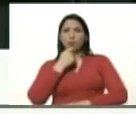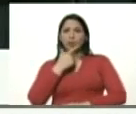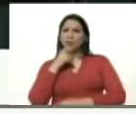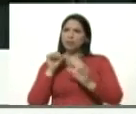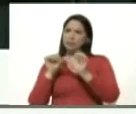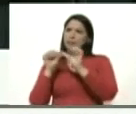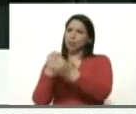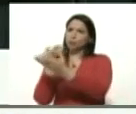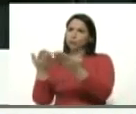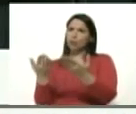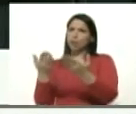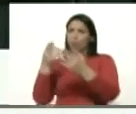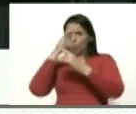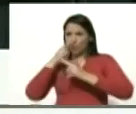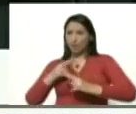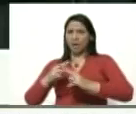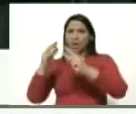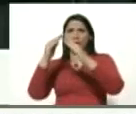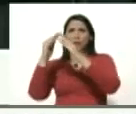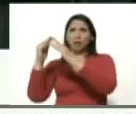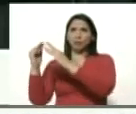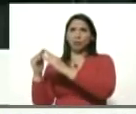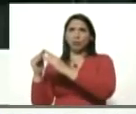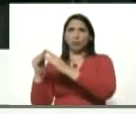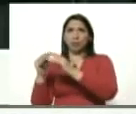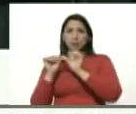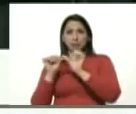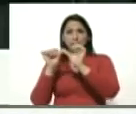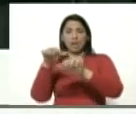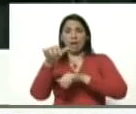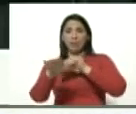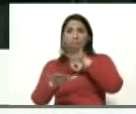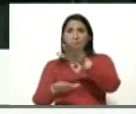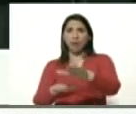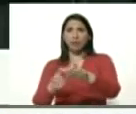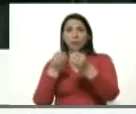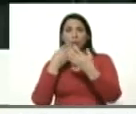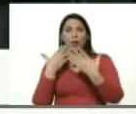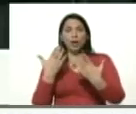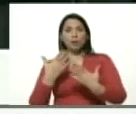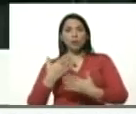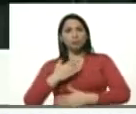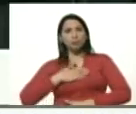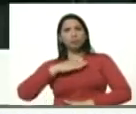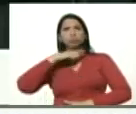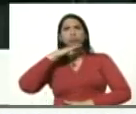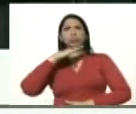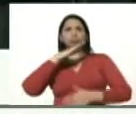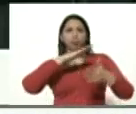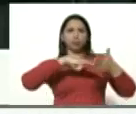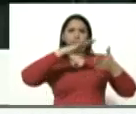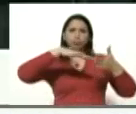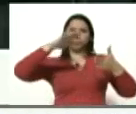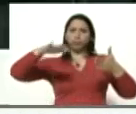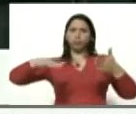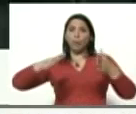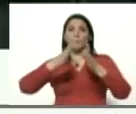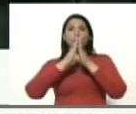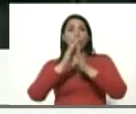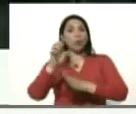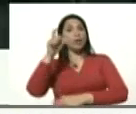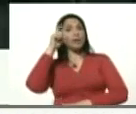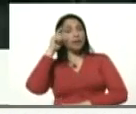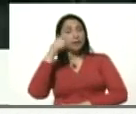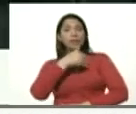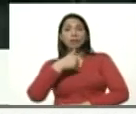casona. Sigan adelante. Y bueno, vamos a llenar de murales. Ernesto, quiero verlo